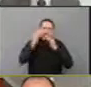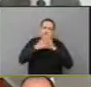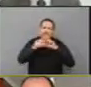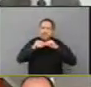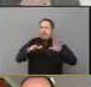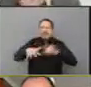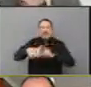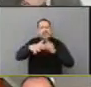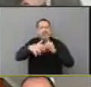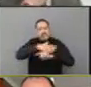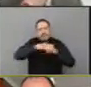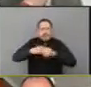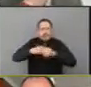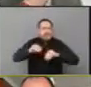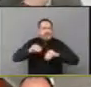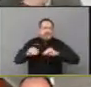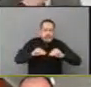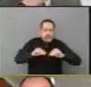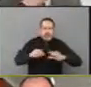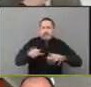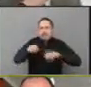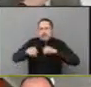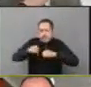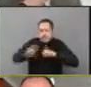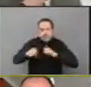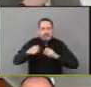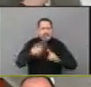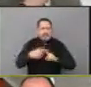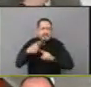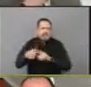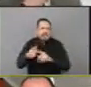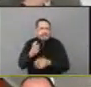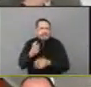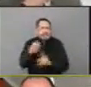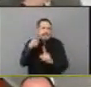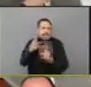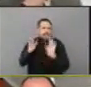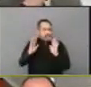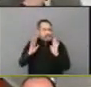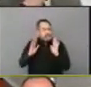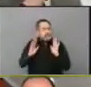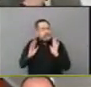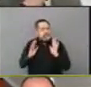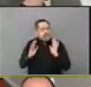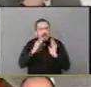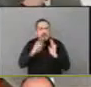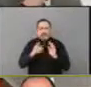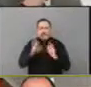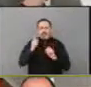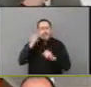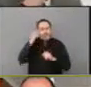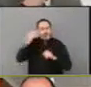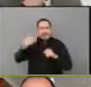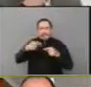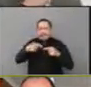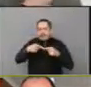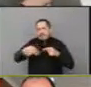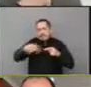uso de la movilidad y particularmente del uso de las bicicletas durante el periodo de gestión